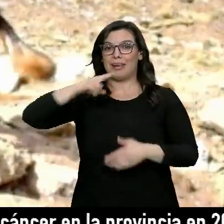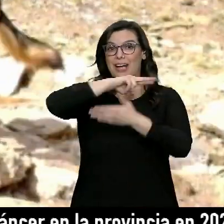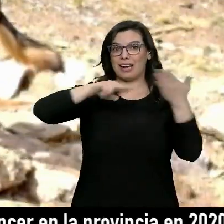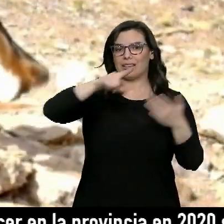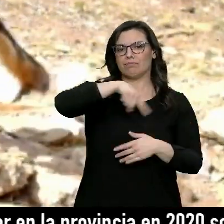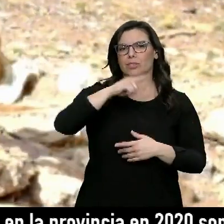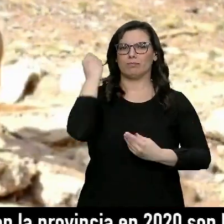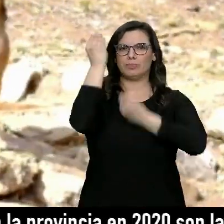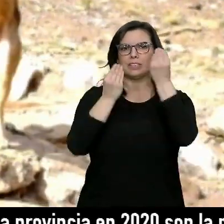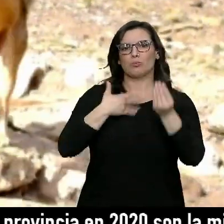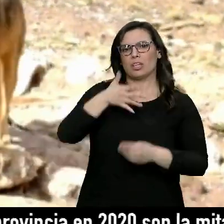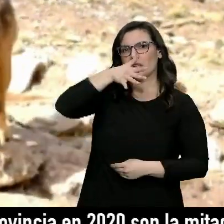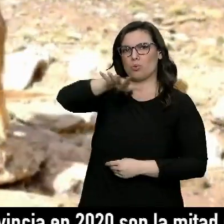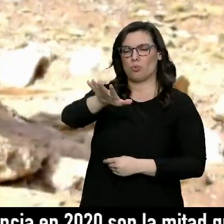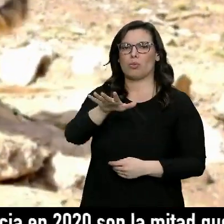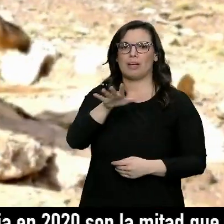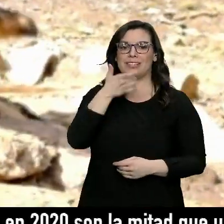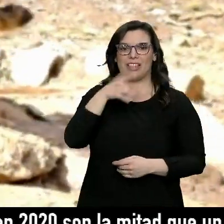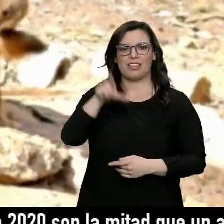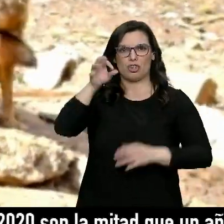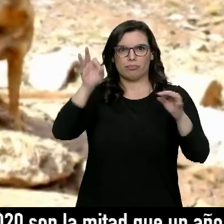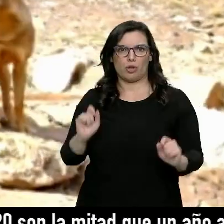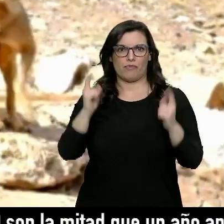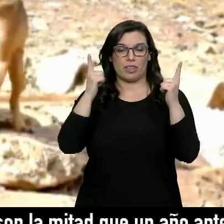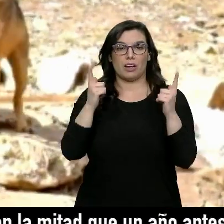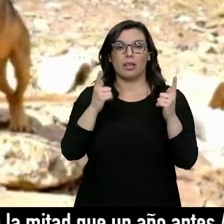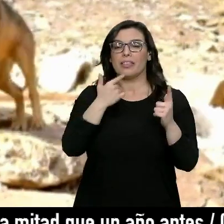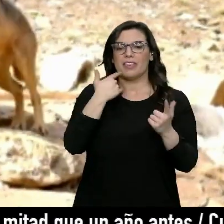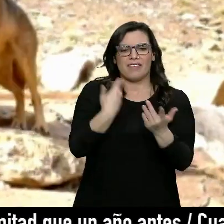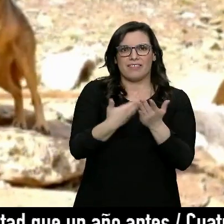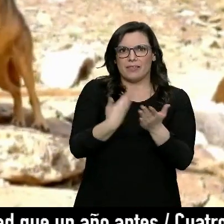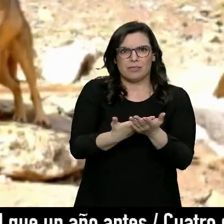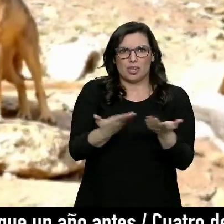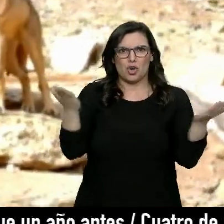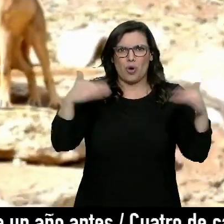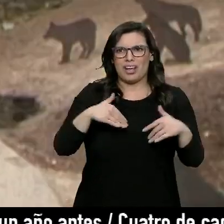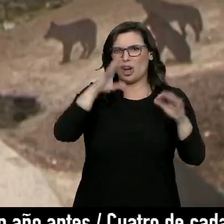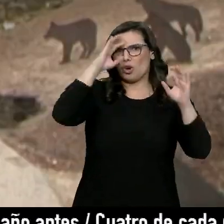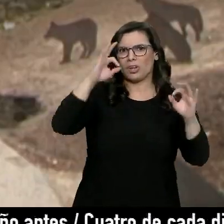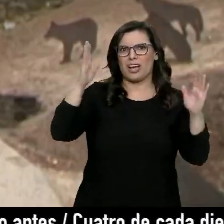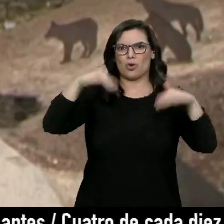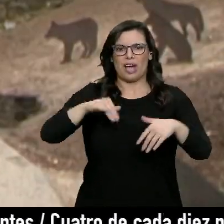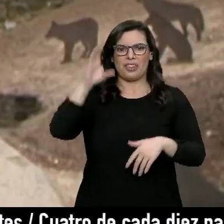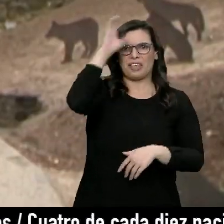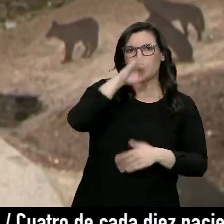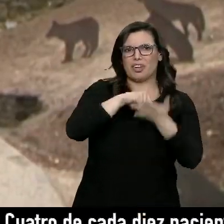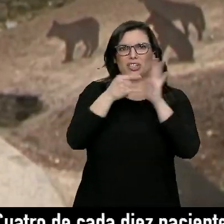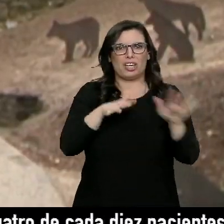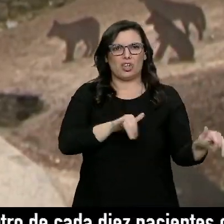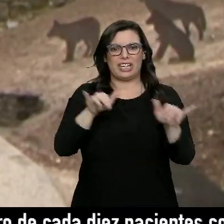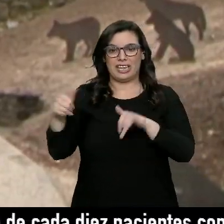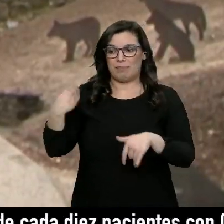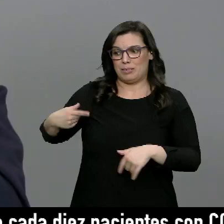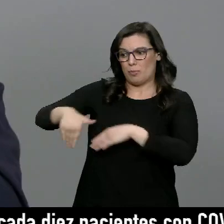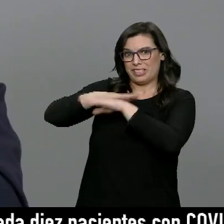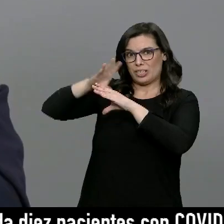posibles recursos si la decisión se lleva a cabo. Dicen que no tiene fundamento científico ni técnico y que el propio Ministerio de Agricultura está